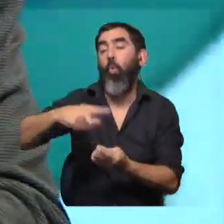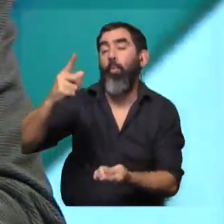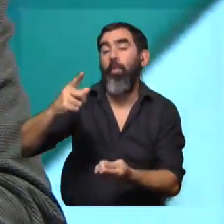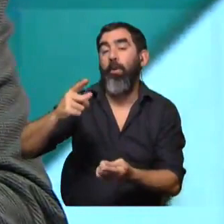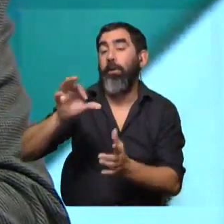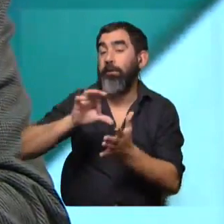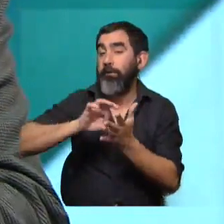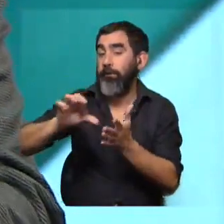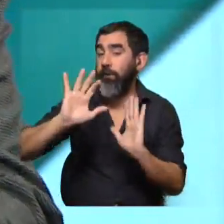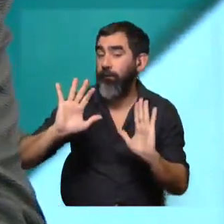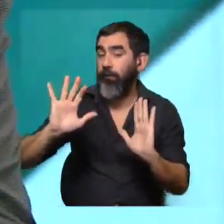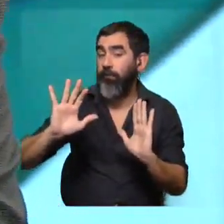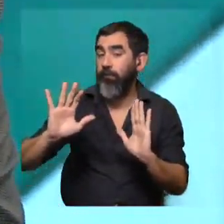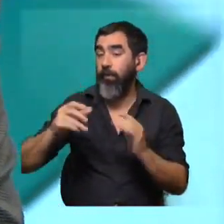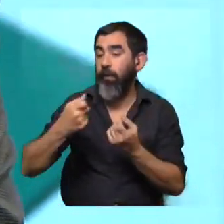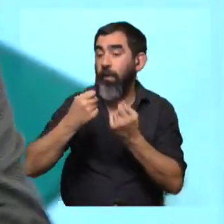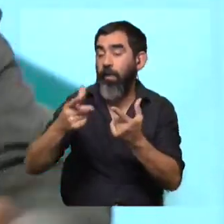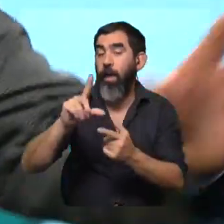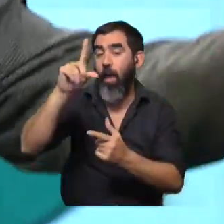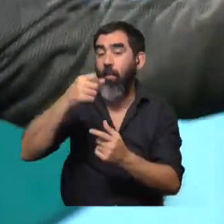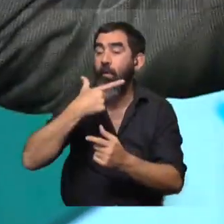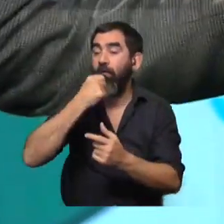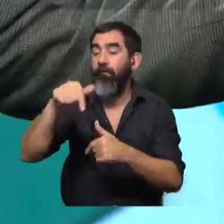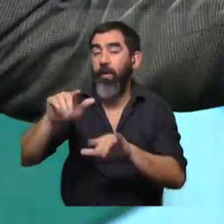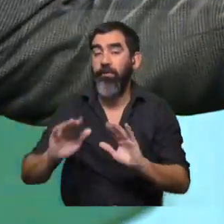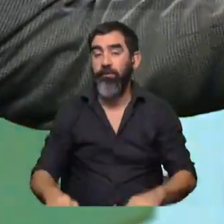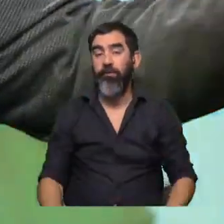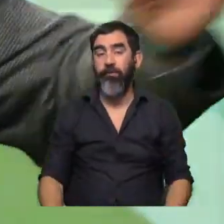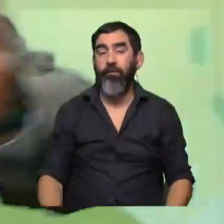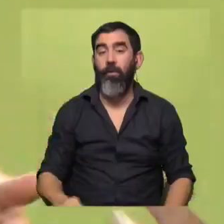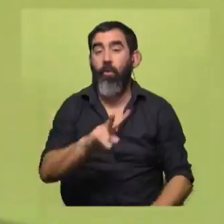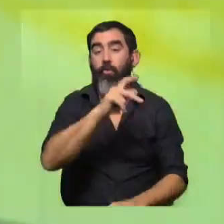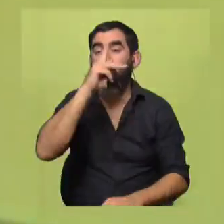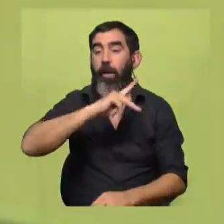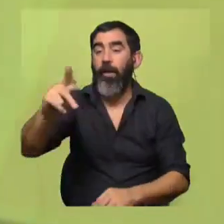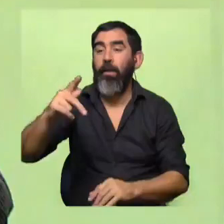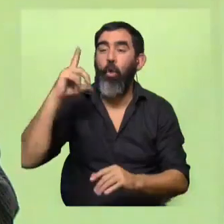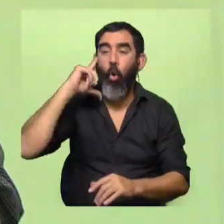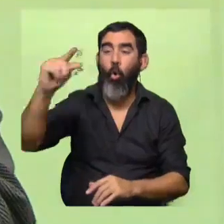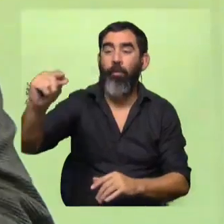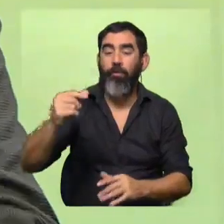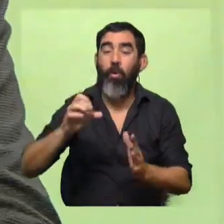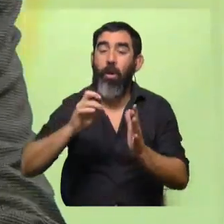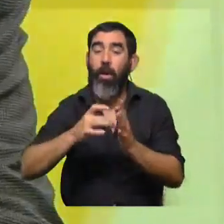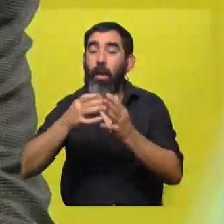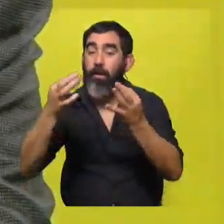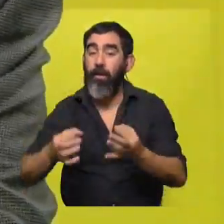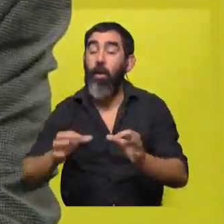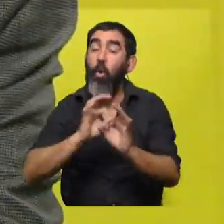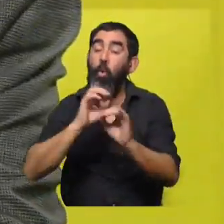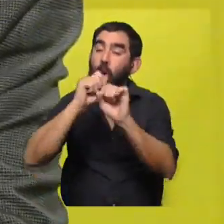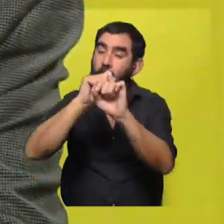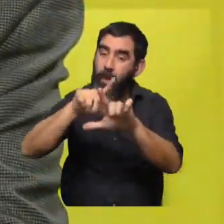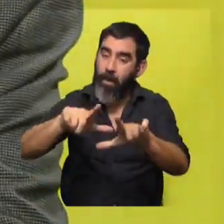cobra el servicio de acercarte una botella que está a una acuífero a 200 kilómetros, la purificación, y te la traigo con cierta calidad, o la